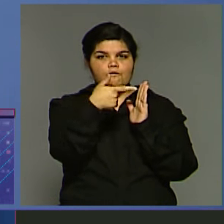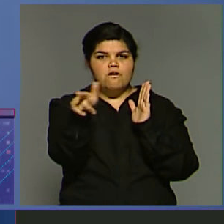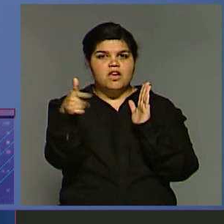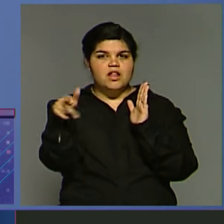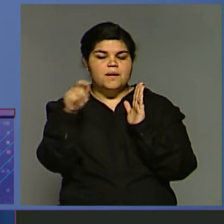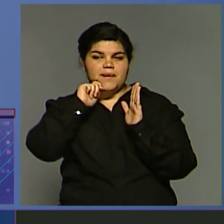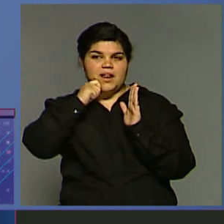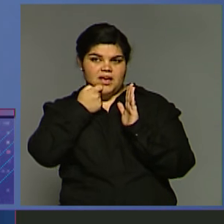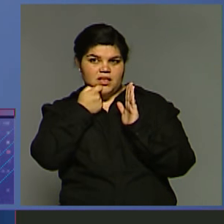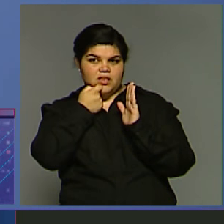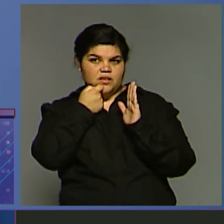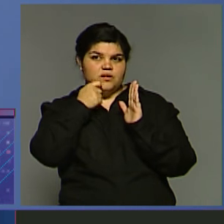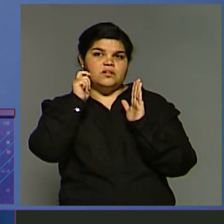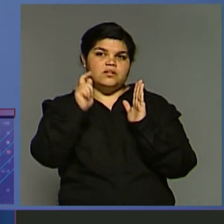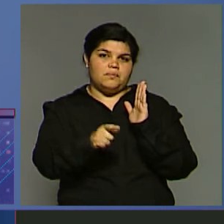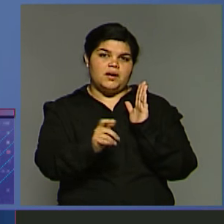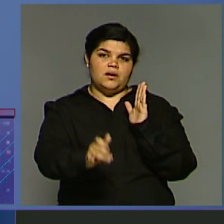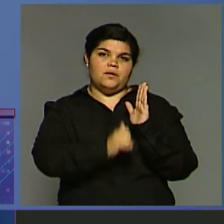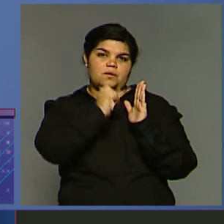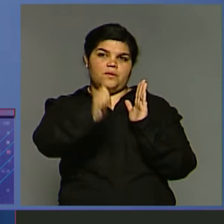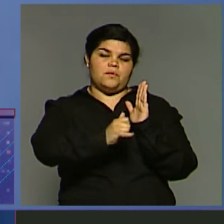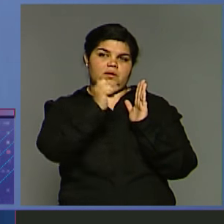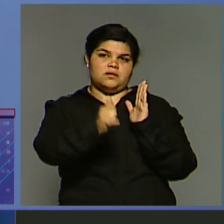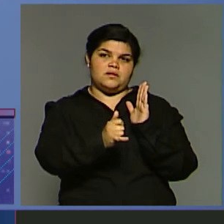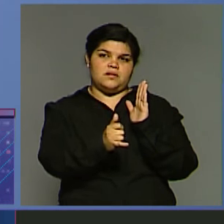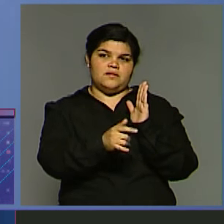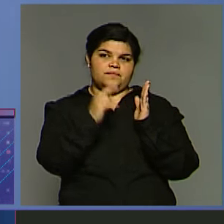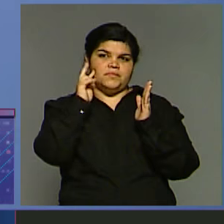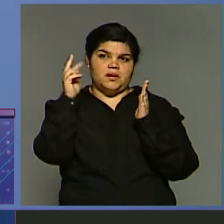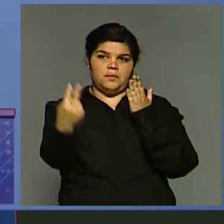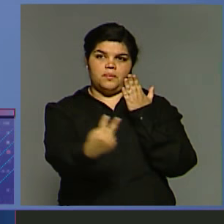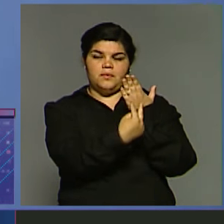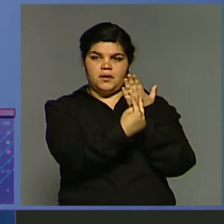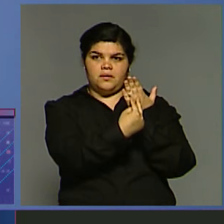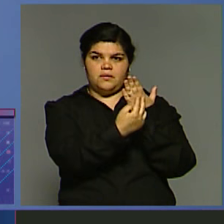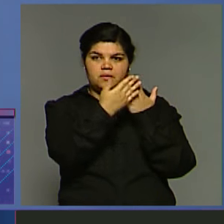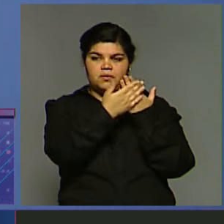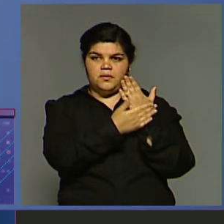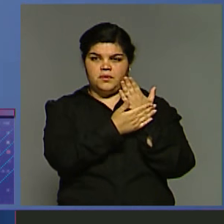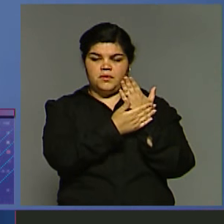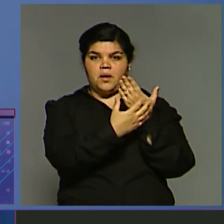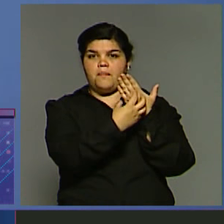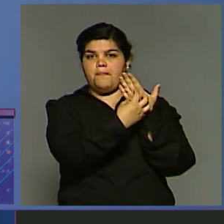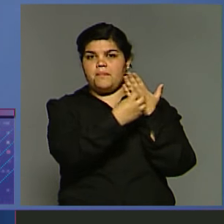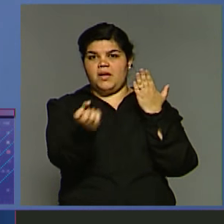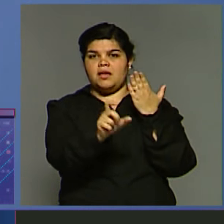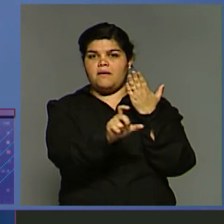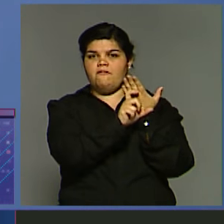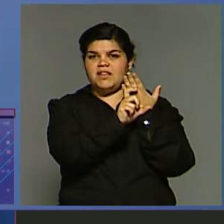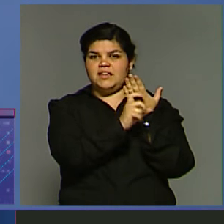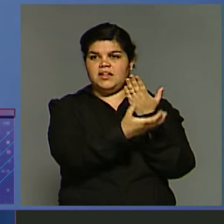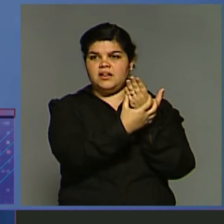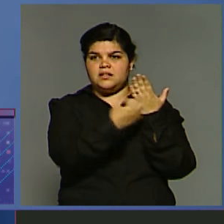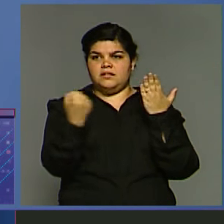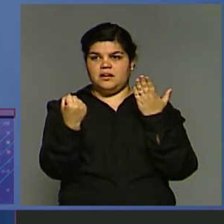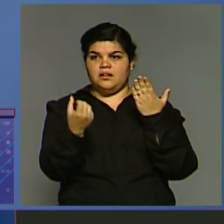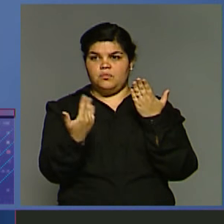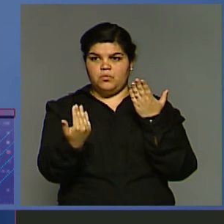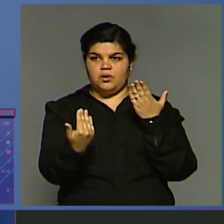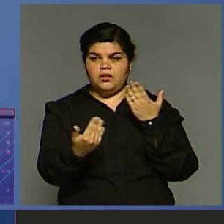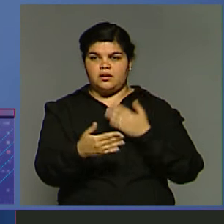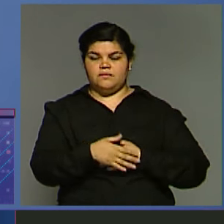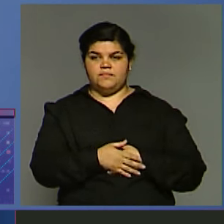bien. Estamos hablando de un teléfono económico, ¿no? Ahí sí. Se los desarmé para que lo vean. Ahí bien. Ven que ajá. La batería se puede sacar tranquilamente de ahí.